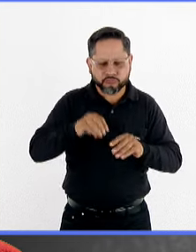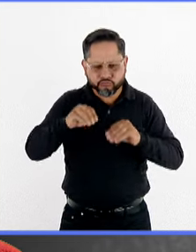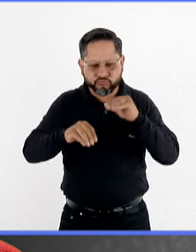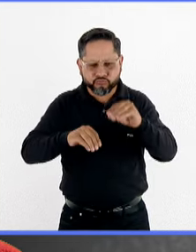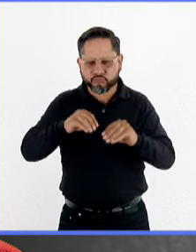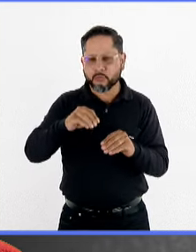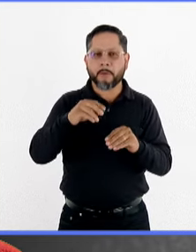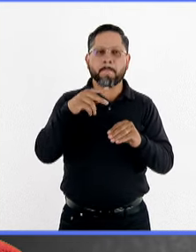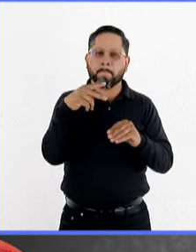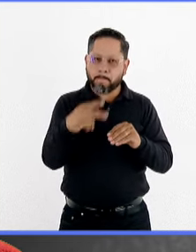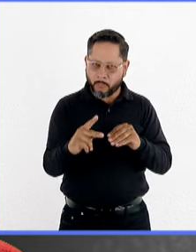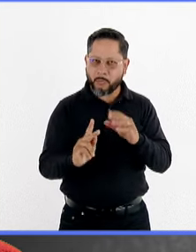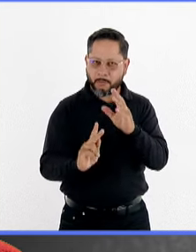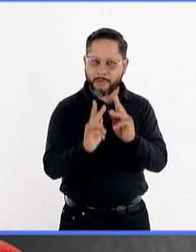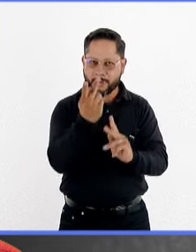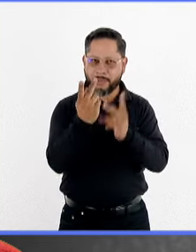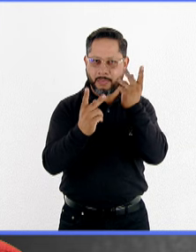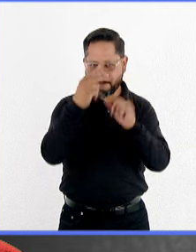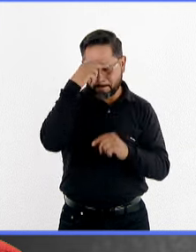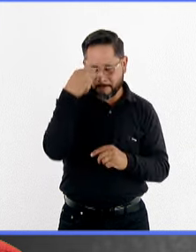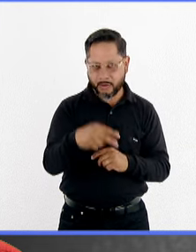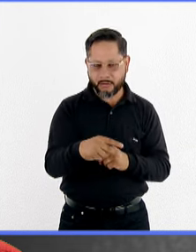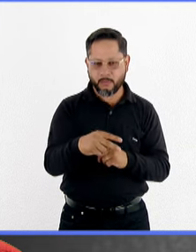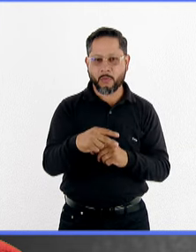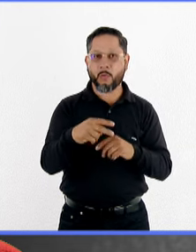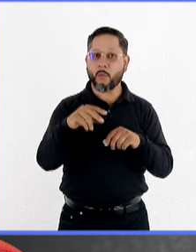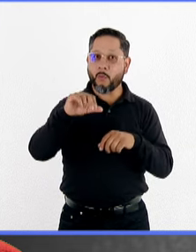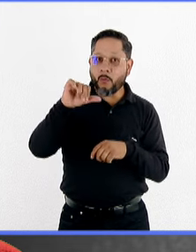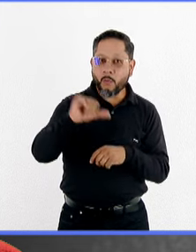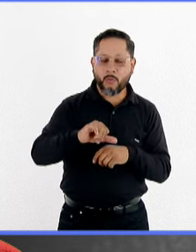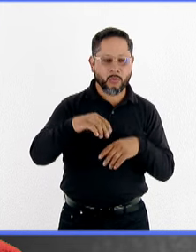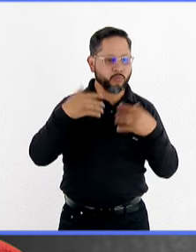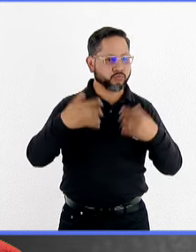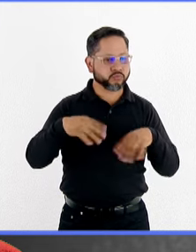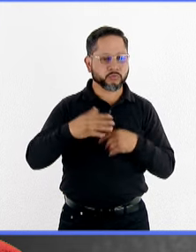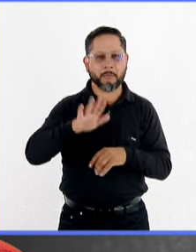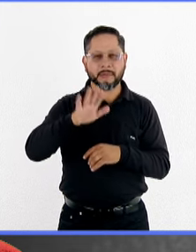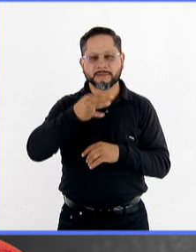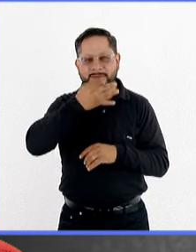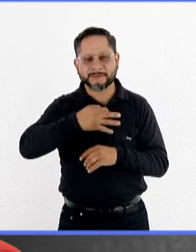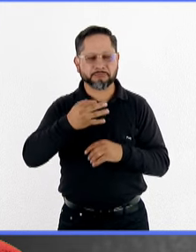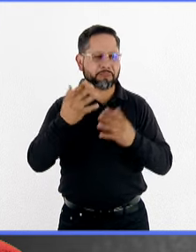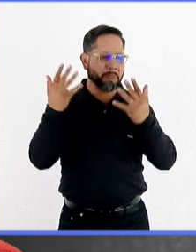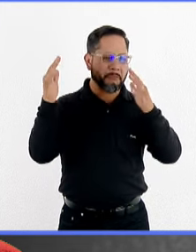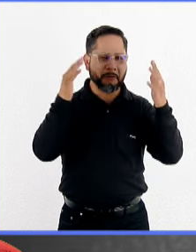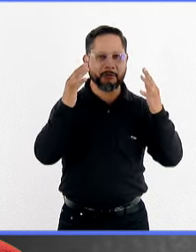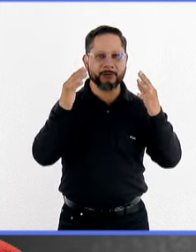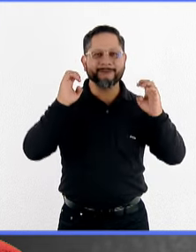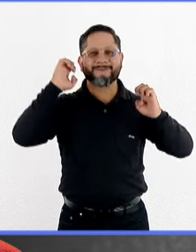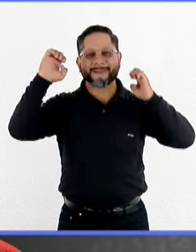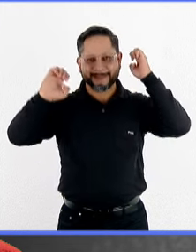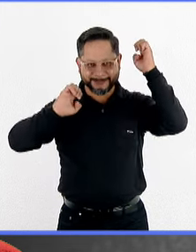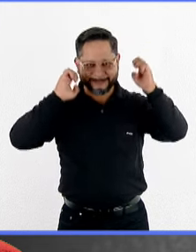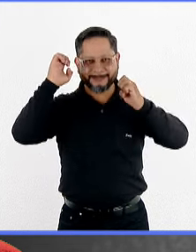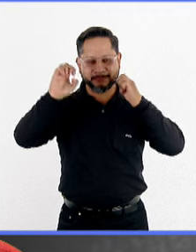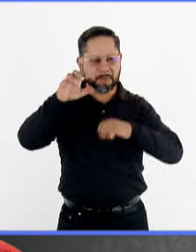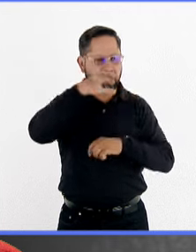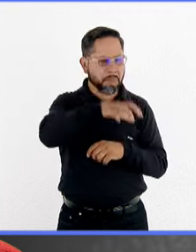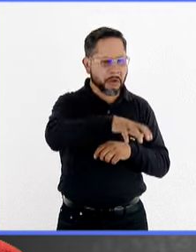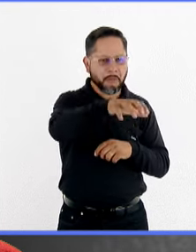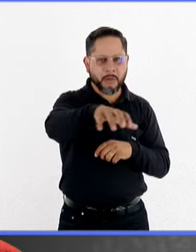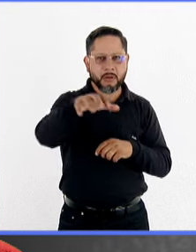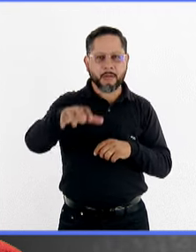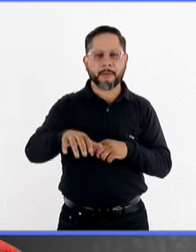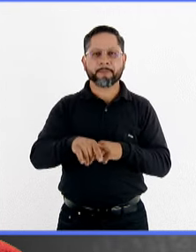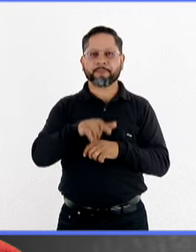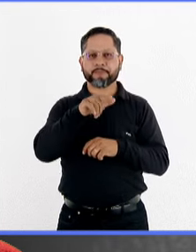mexicanas. Y hoy estamos festejándolo con una exposición que se